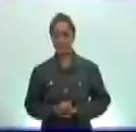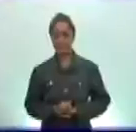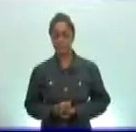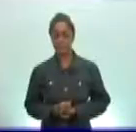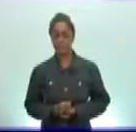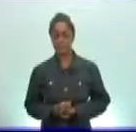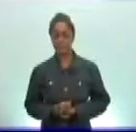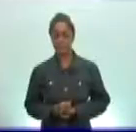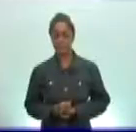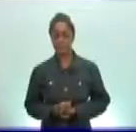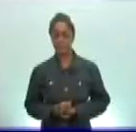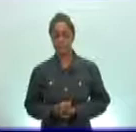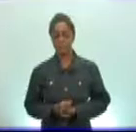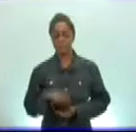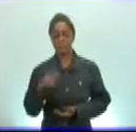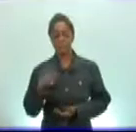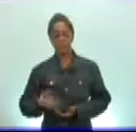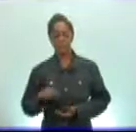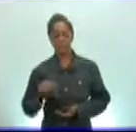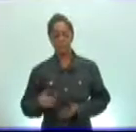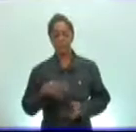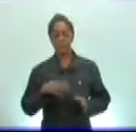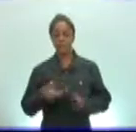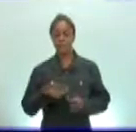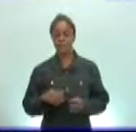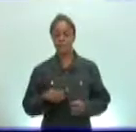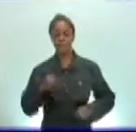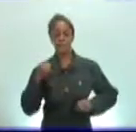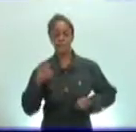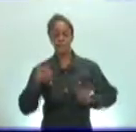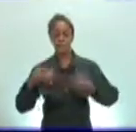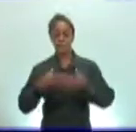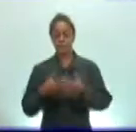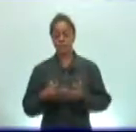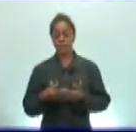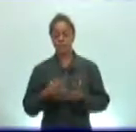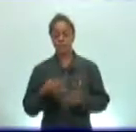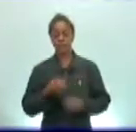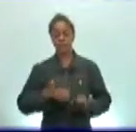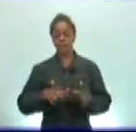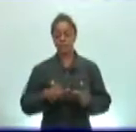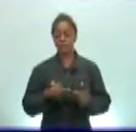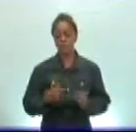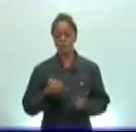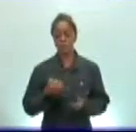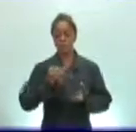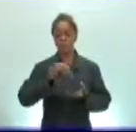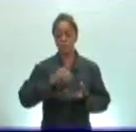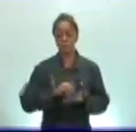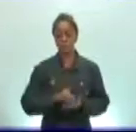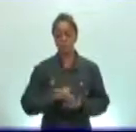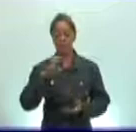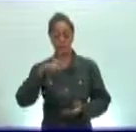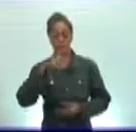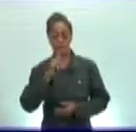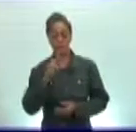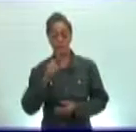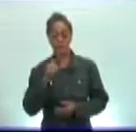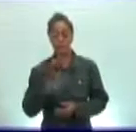Una práctica establecida por las tropas norteamericanas de ocupación al instaurarse la pseudo república